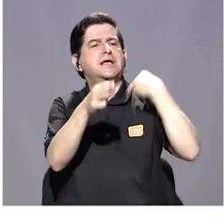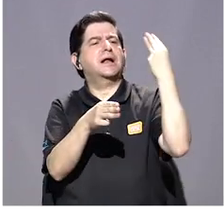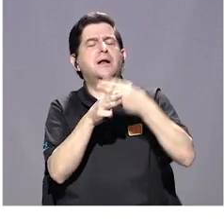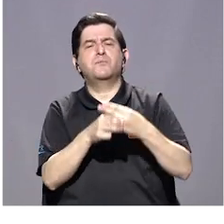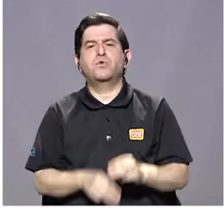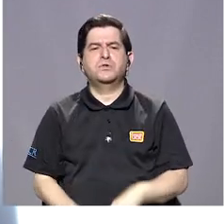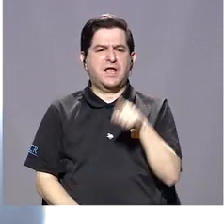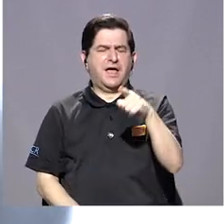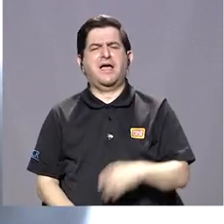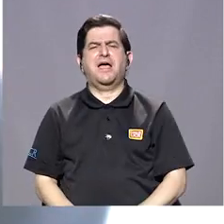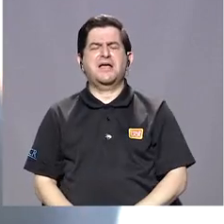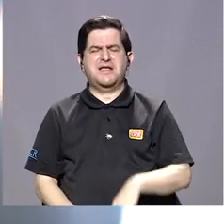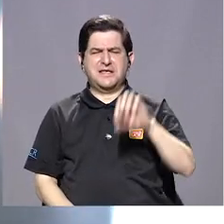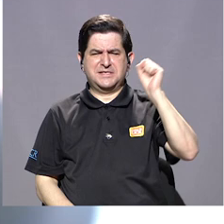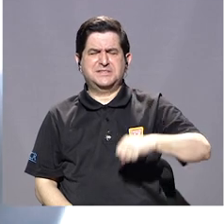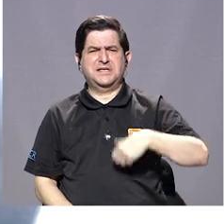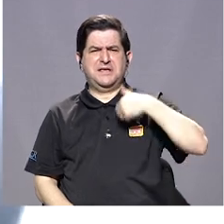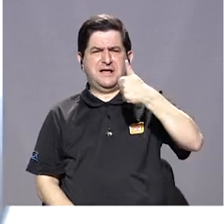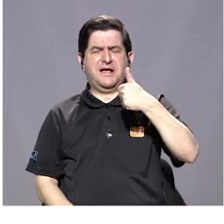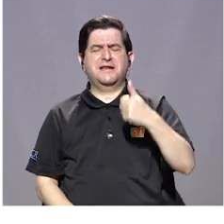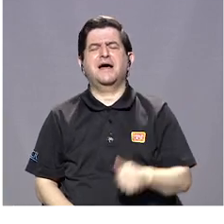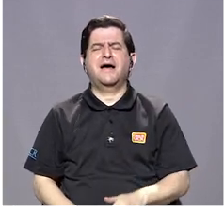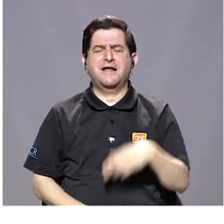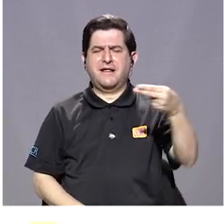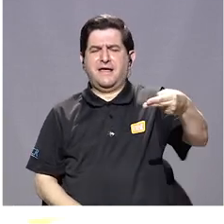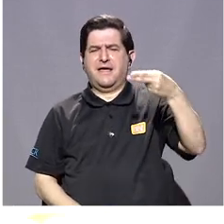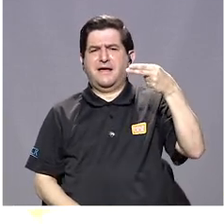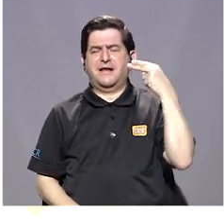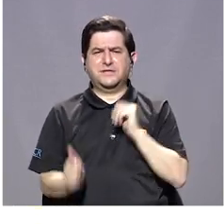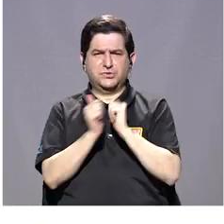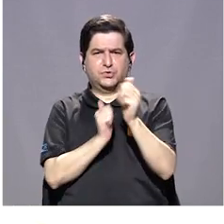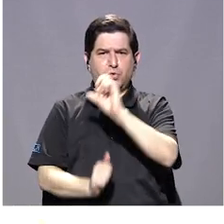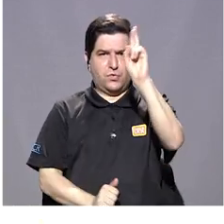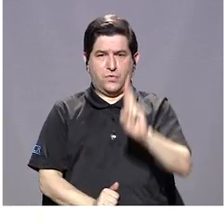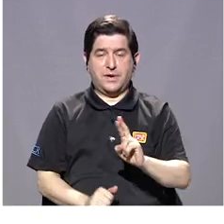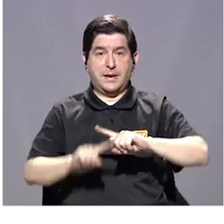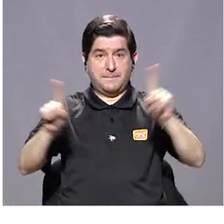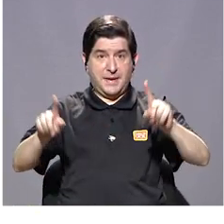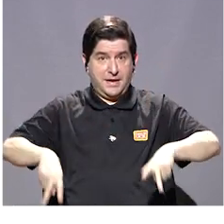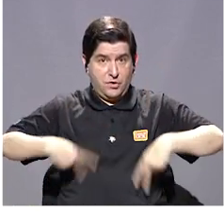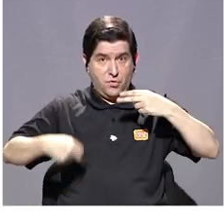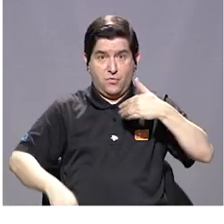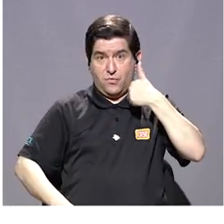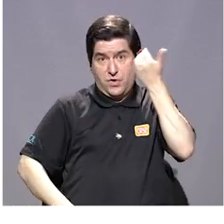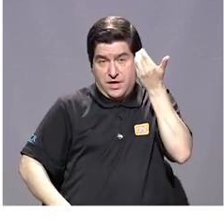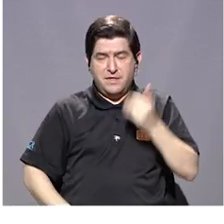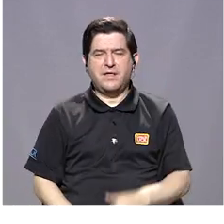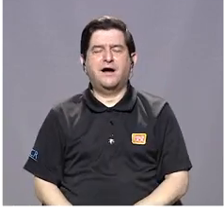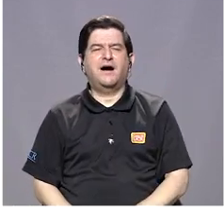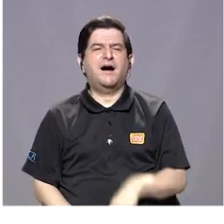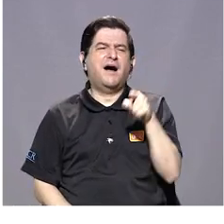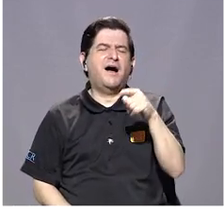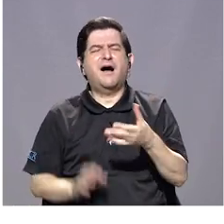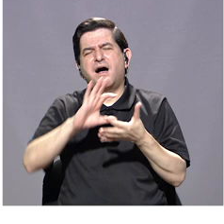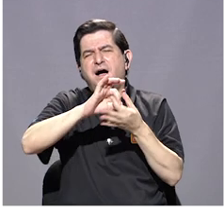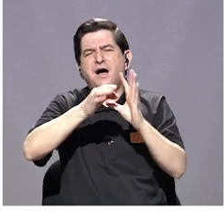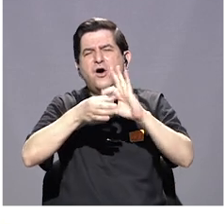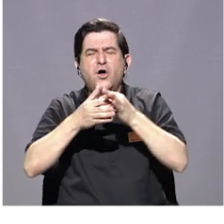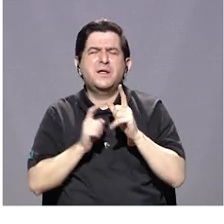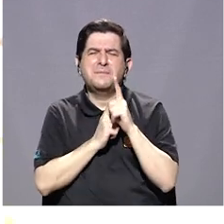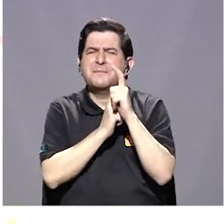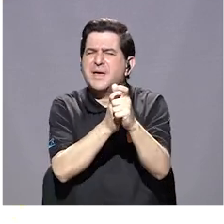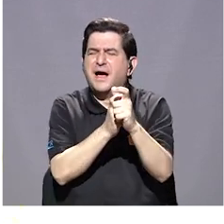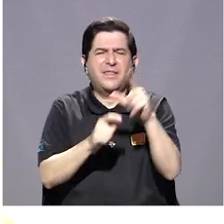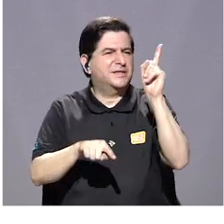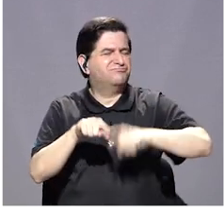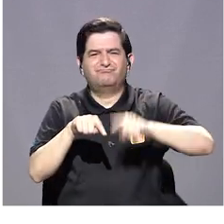que conquistaría la historia deportiva costarricense. La vida no se le ha hecho fácil, una añoranza de olimpiadas en el atletismo le